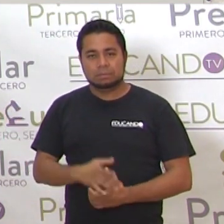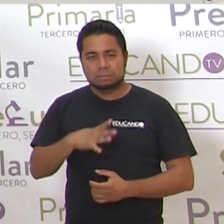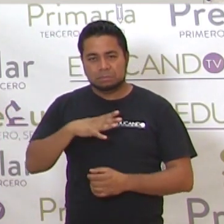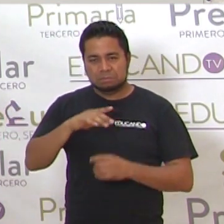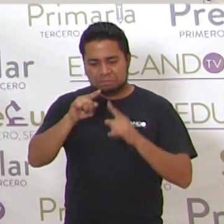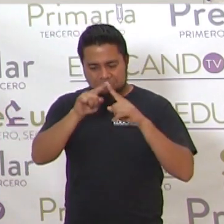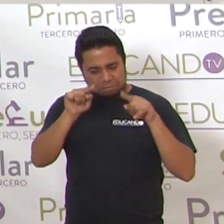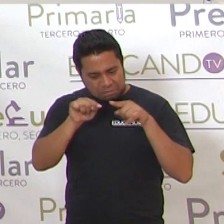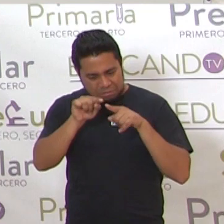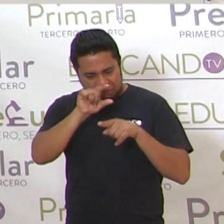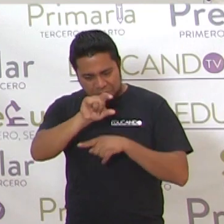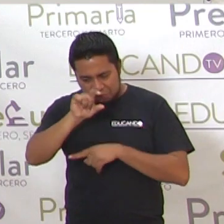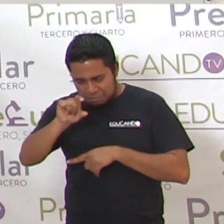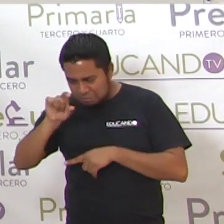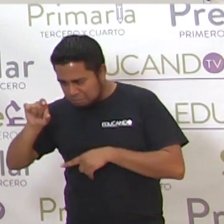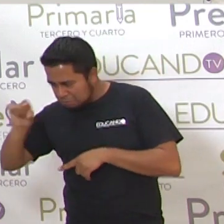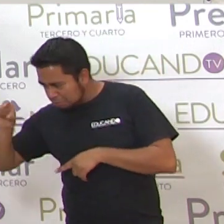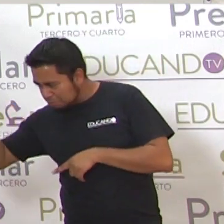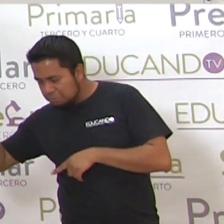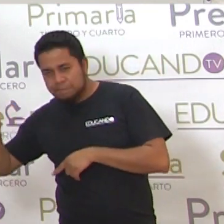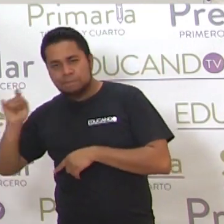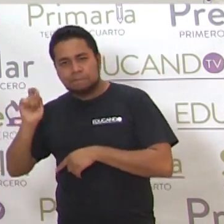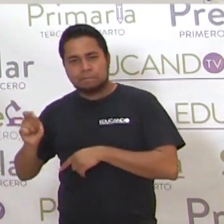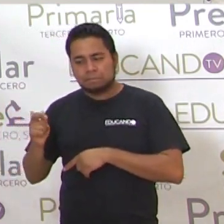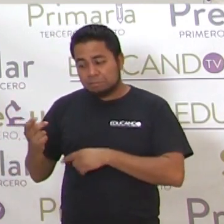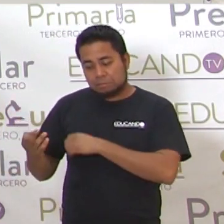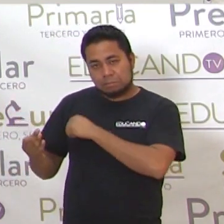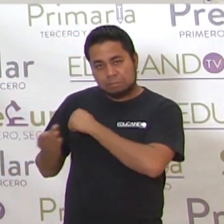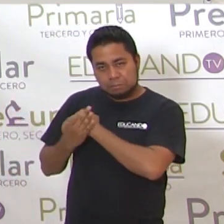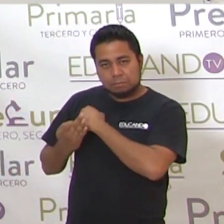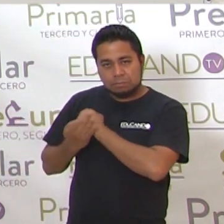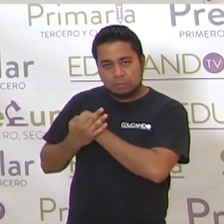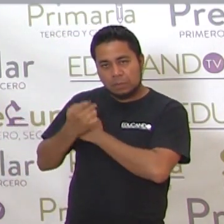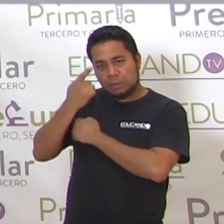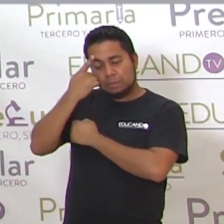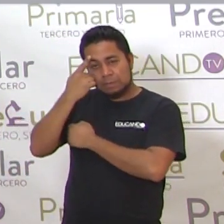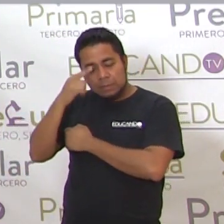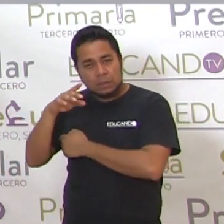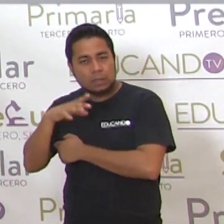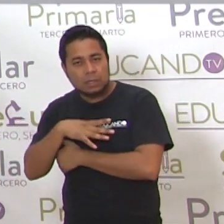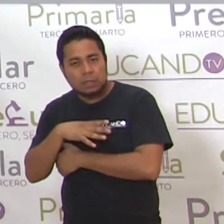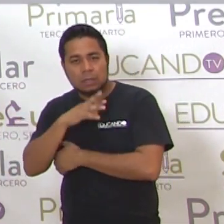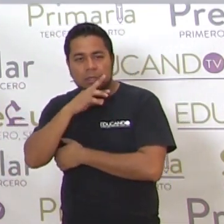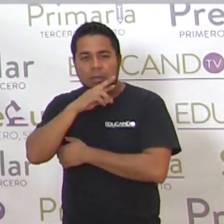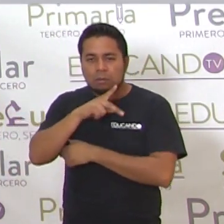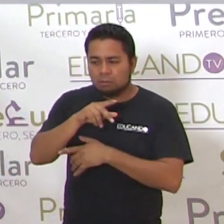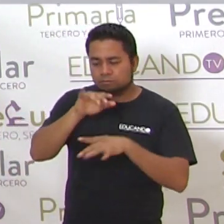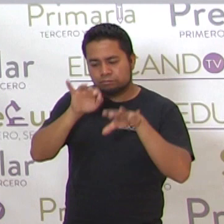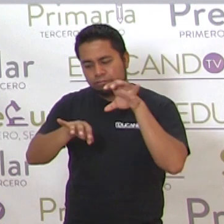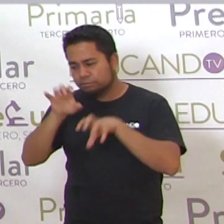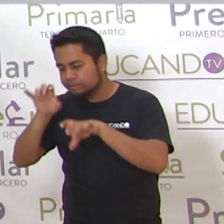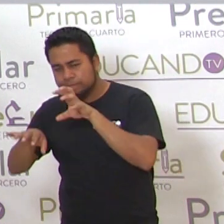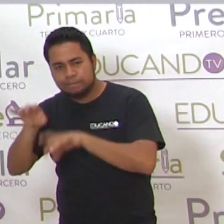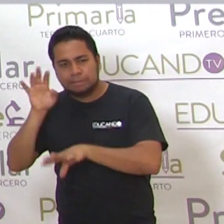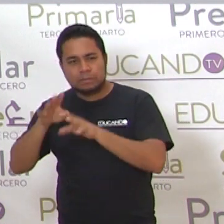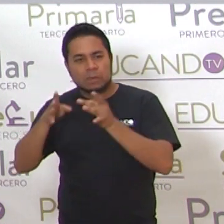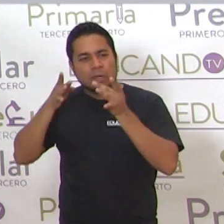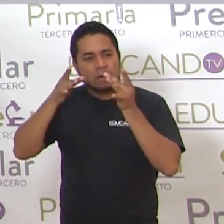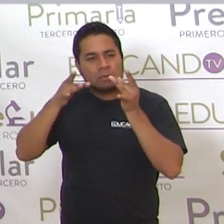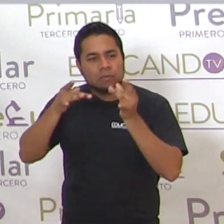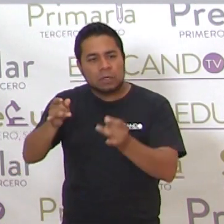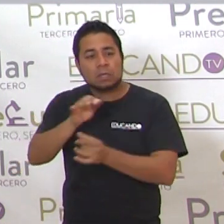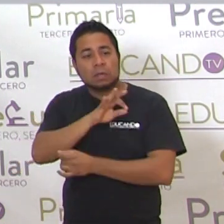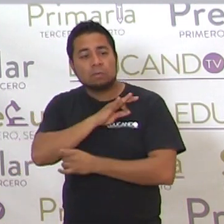los cuales nos van a servir para poder tener una mejor redacción y así nuestro